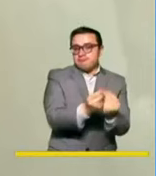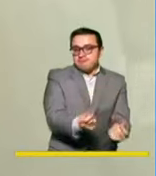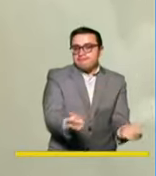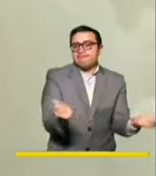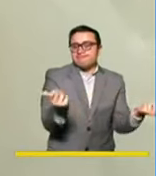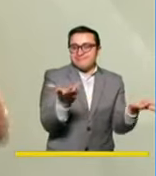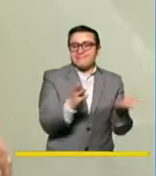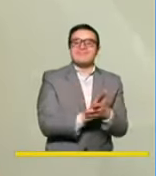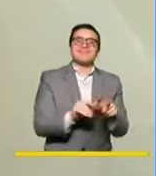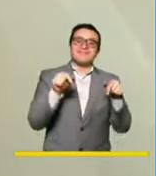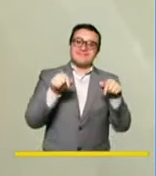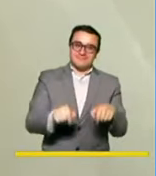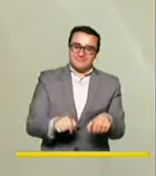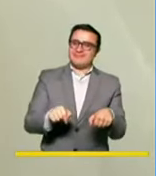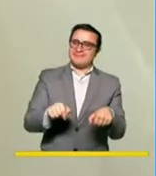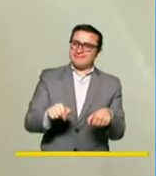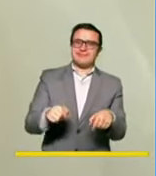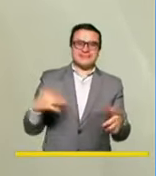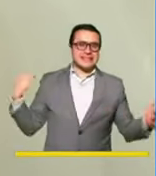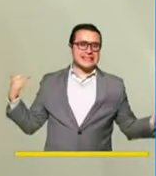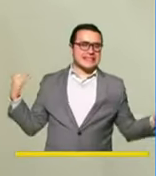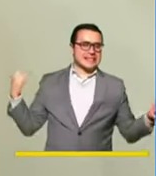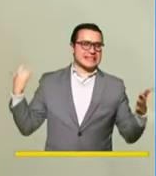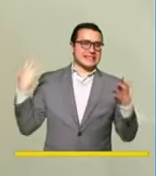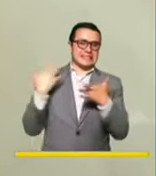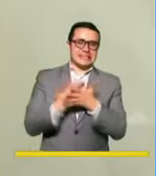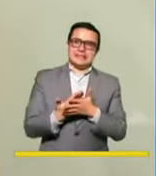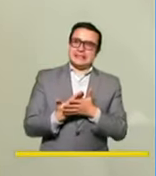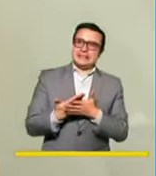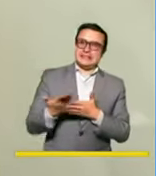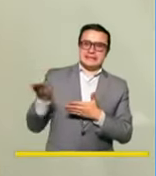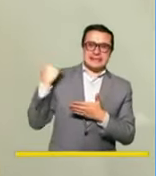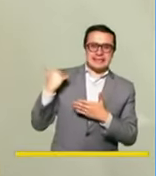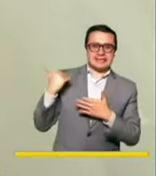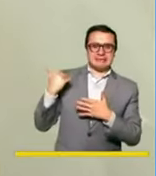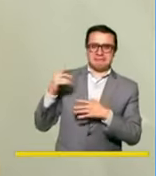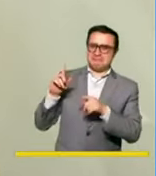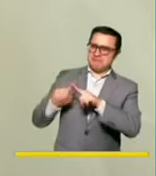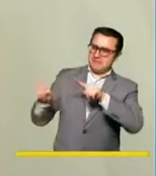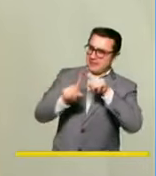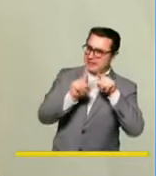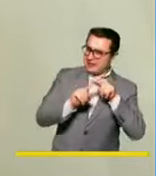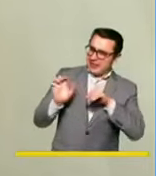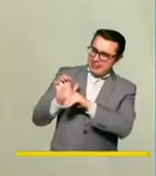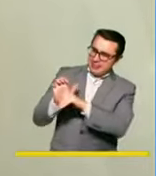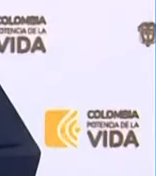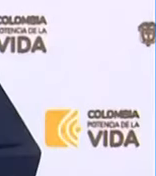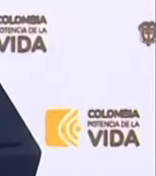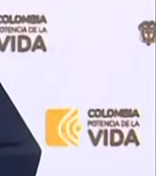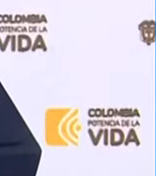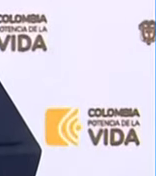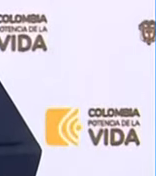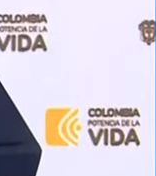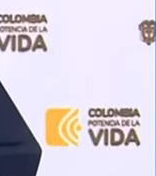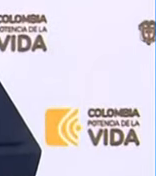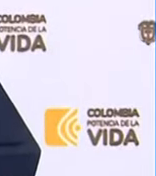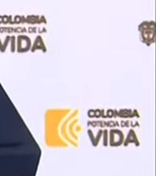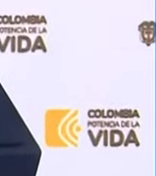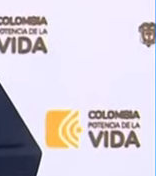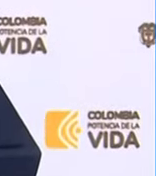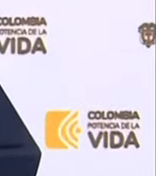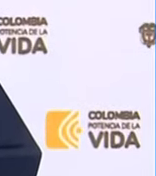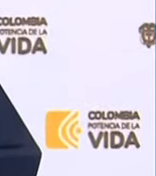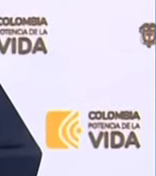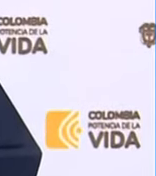pensional estaba al borde de ser aprobada es decir era la la la victoria o el la la victoria temprana